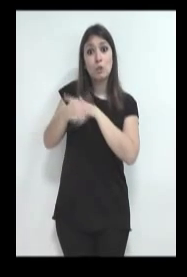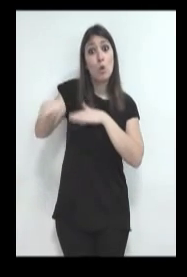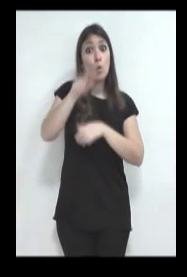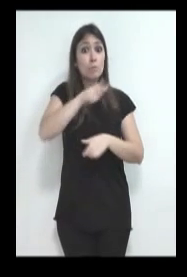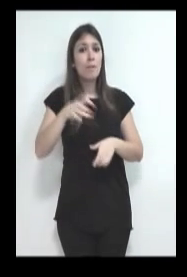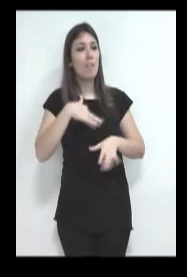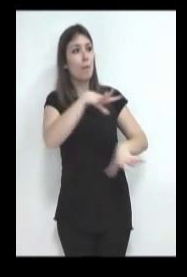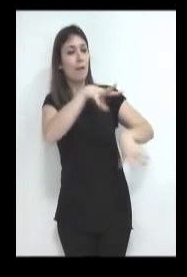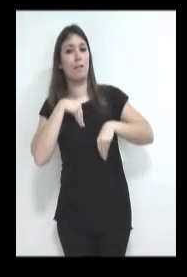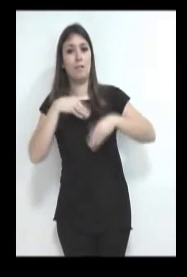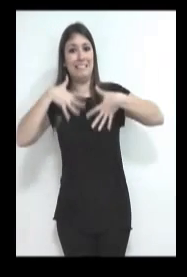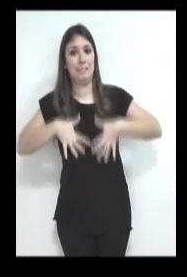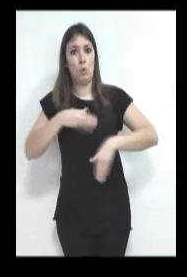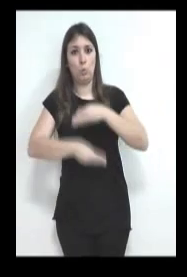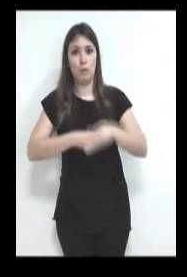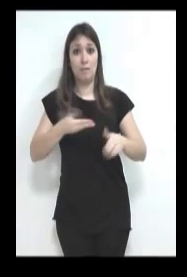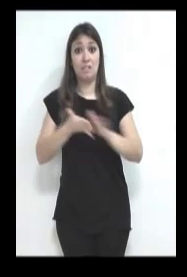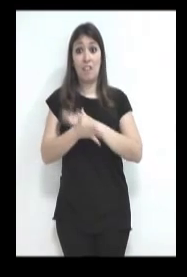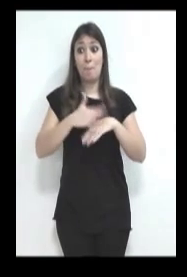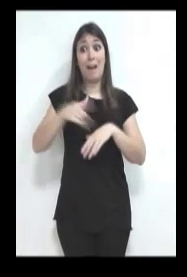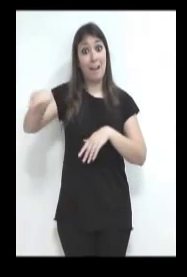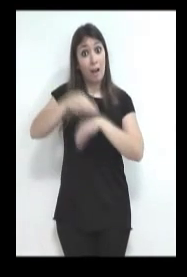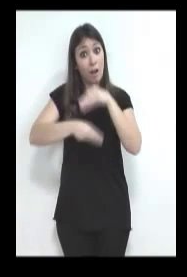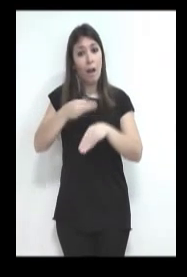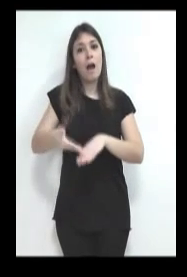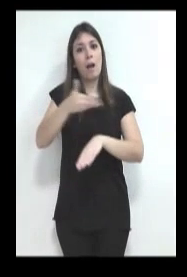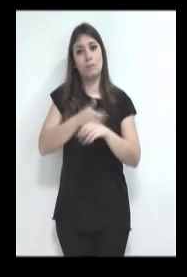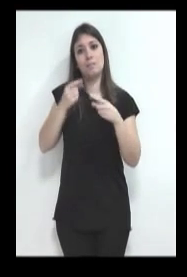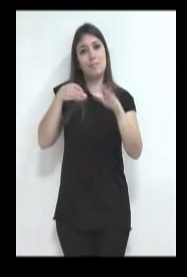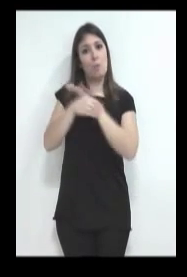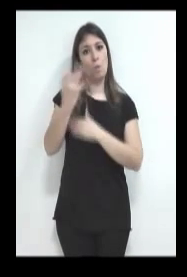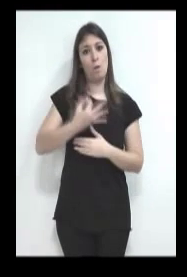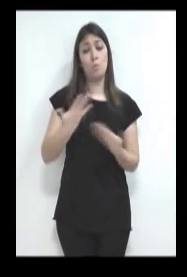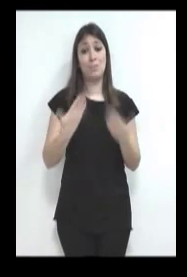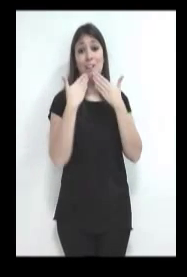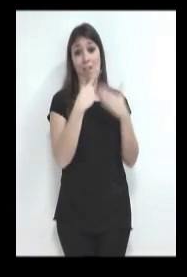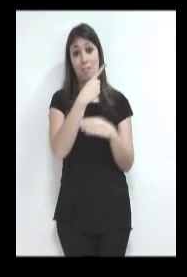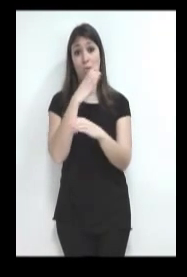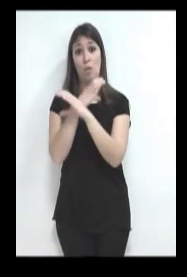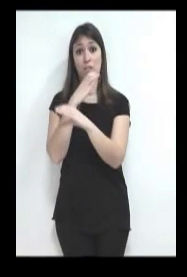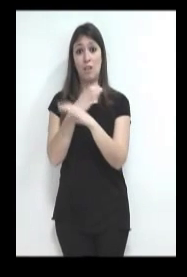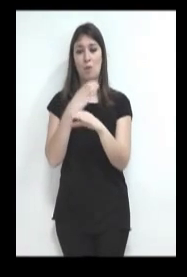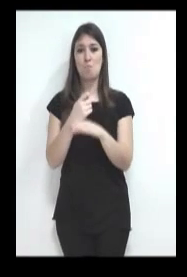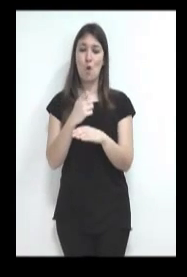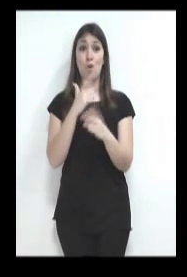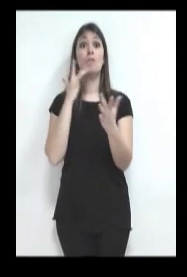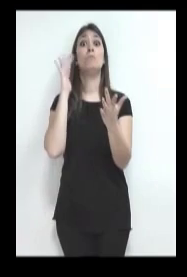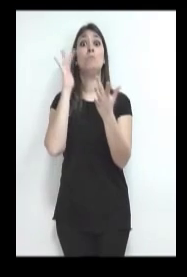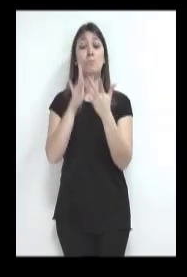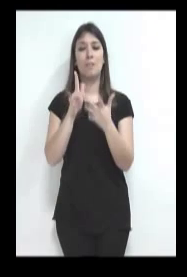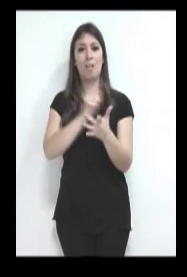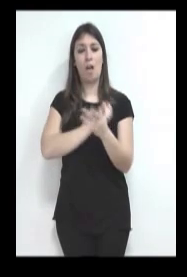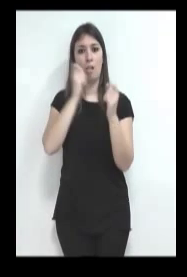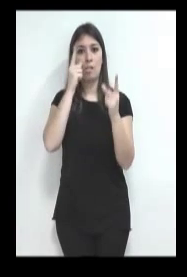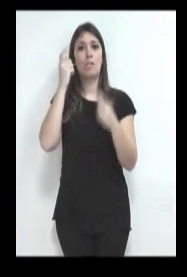y eso obliga a que sean accesibles. Y ahí tenemos que agradecer a CENTAC también, que nos abrió un poco los ojos